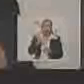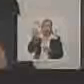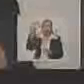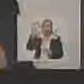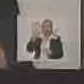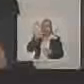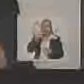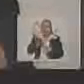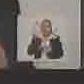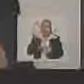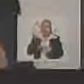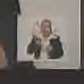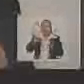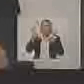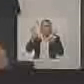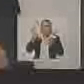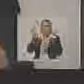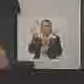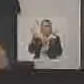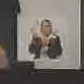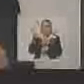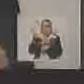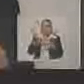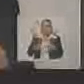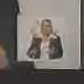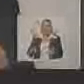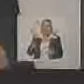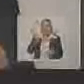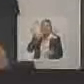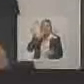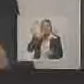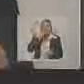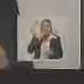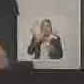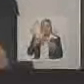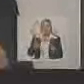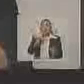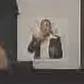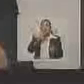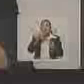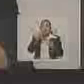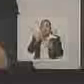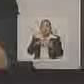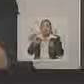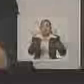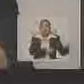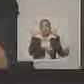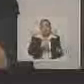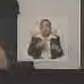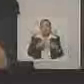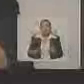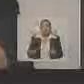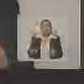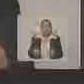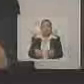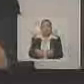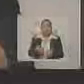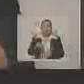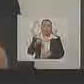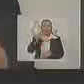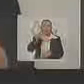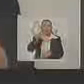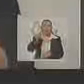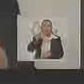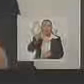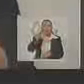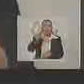o a transeúnte. Hoy hablamos de narcomenudeo, hoy hablamos de secuestro, hoy hablamos de delitos que se conocen como de alto impacto y que